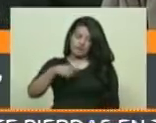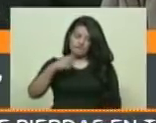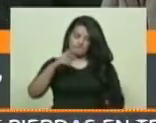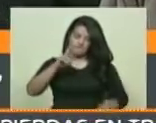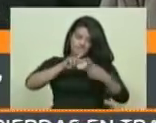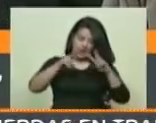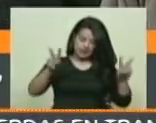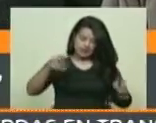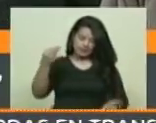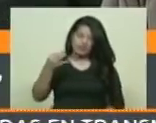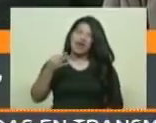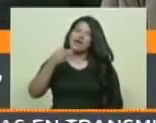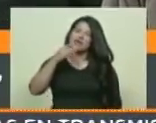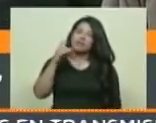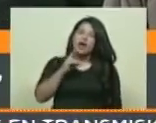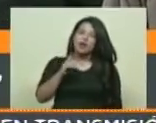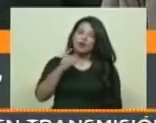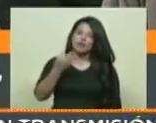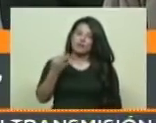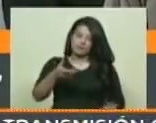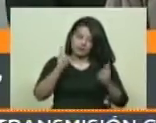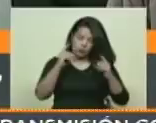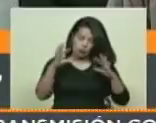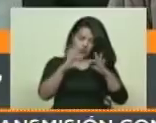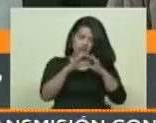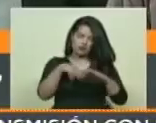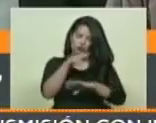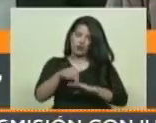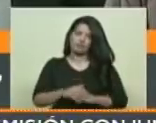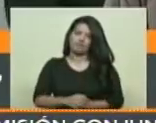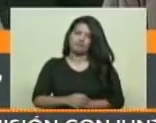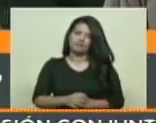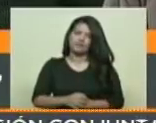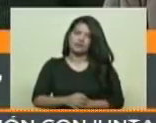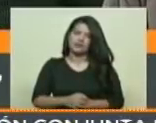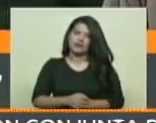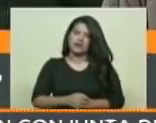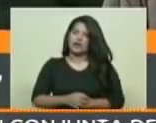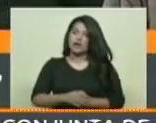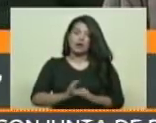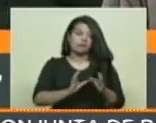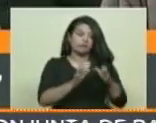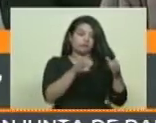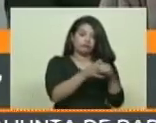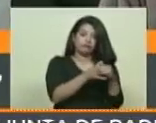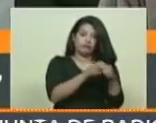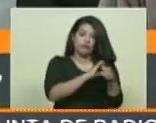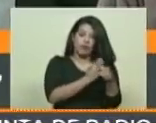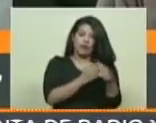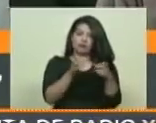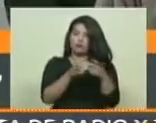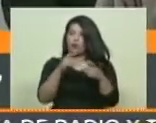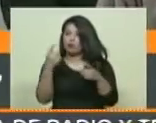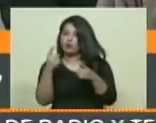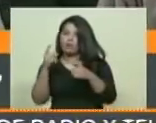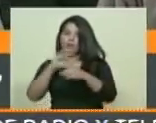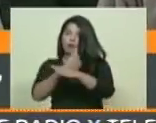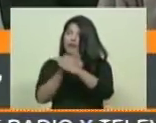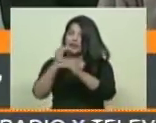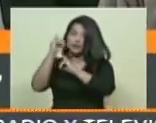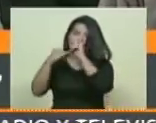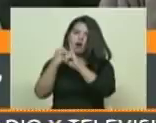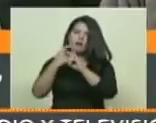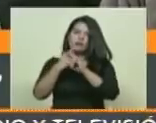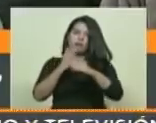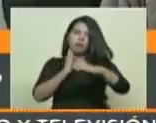diálogo, forjador de la unidad nacional. Ningún poder local o foráneo extraviará el camino de paz